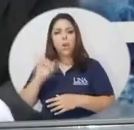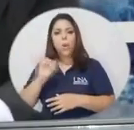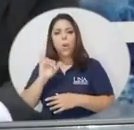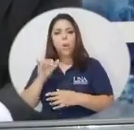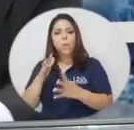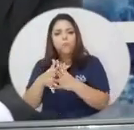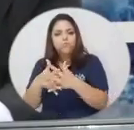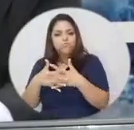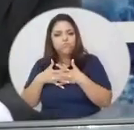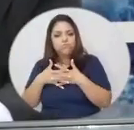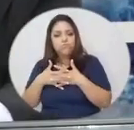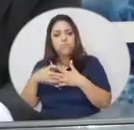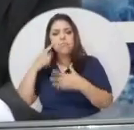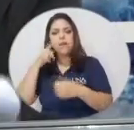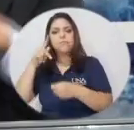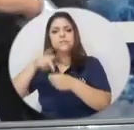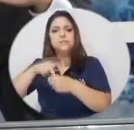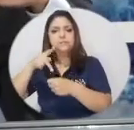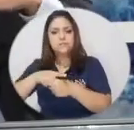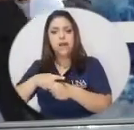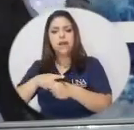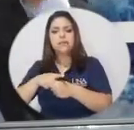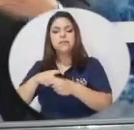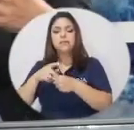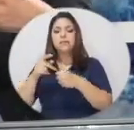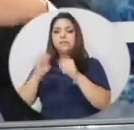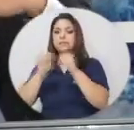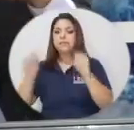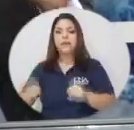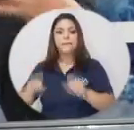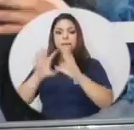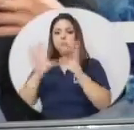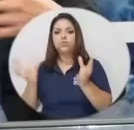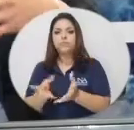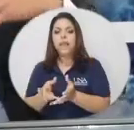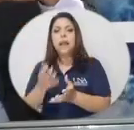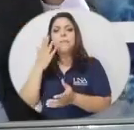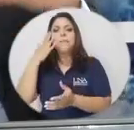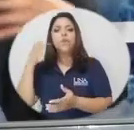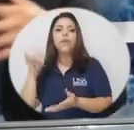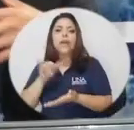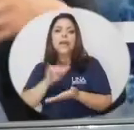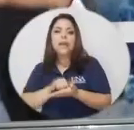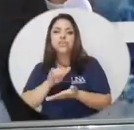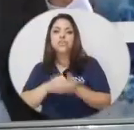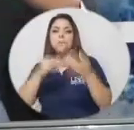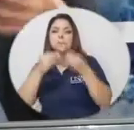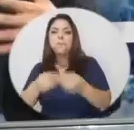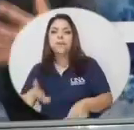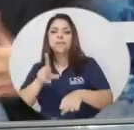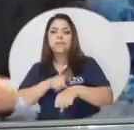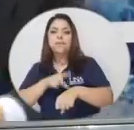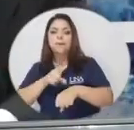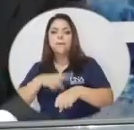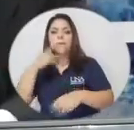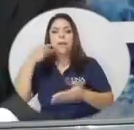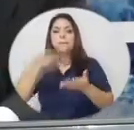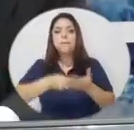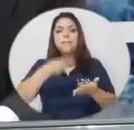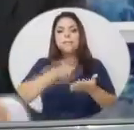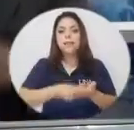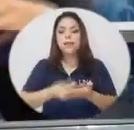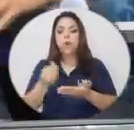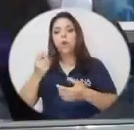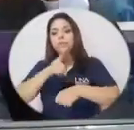mundial, porque más bien eso le resta de invertir y de tomar tiempo en su política